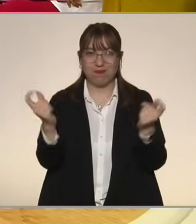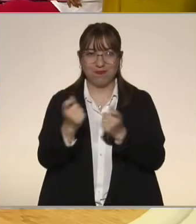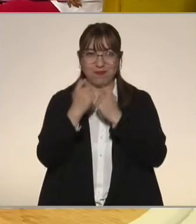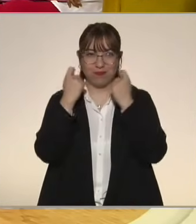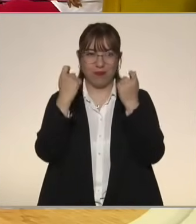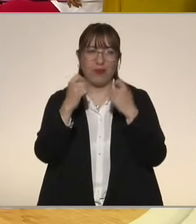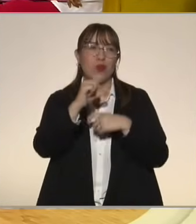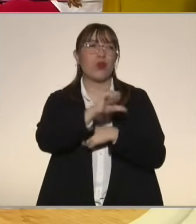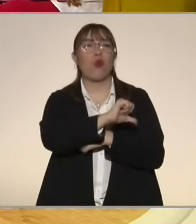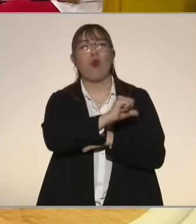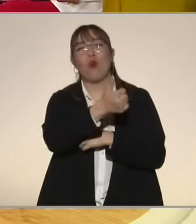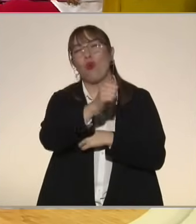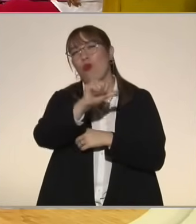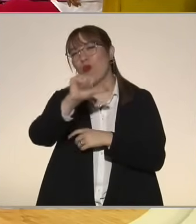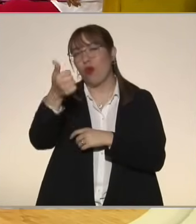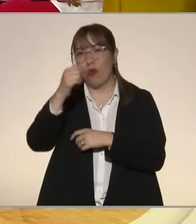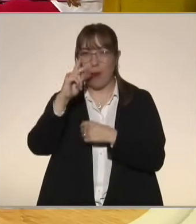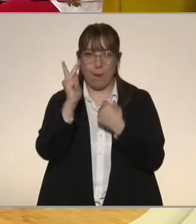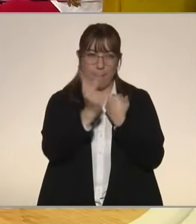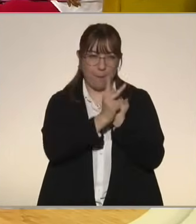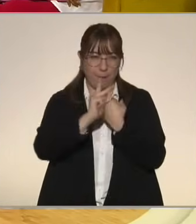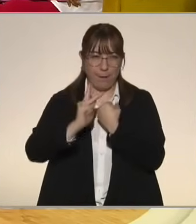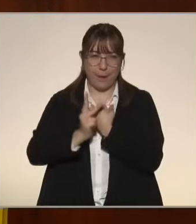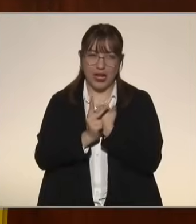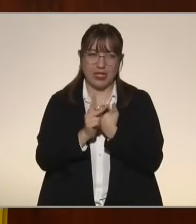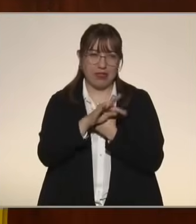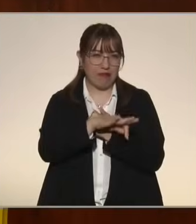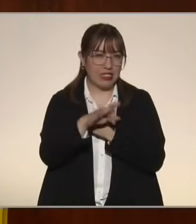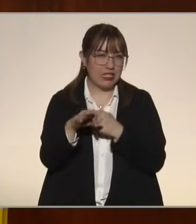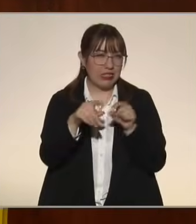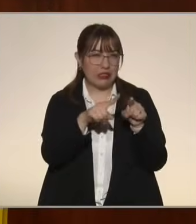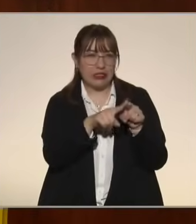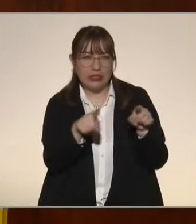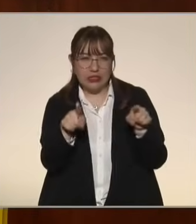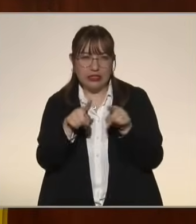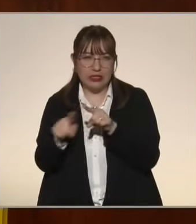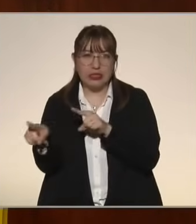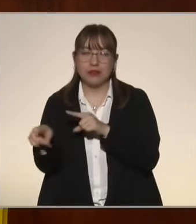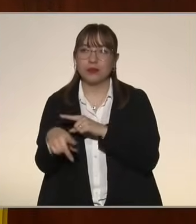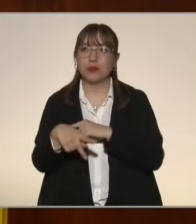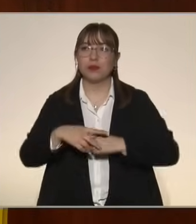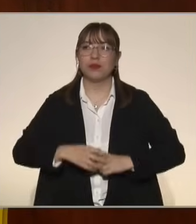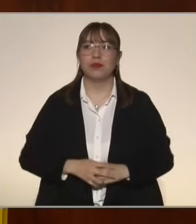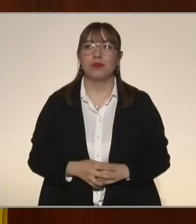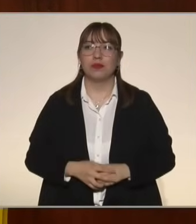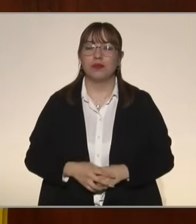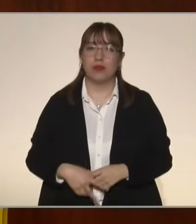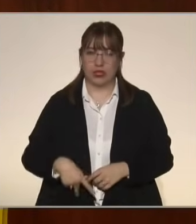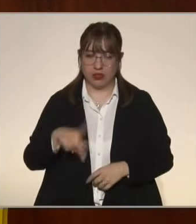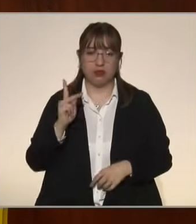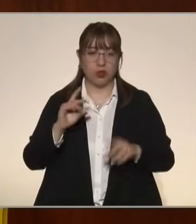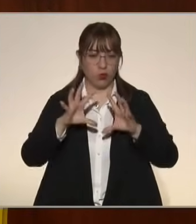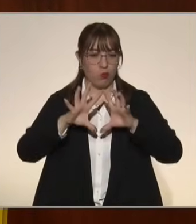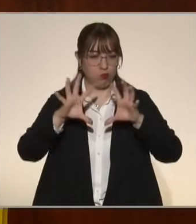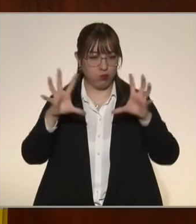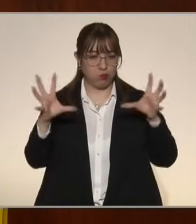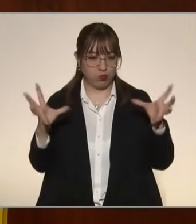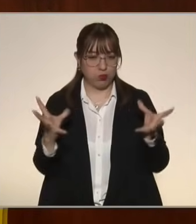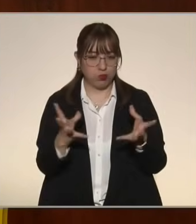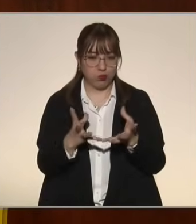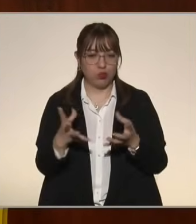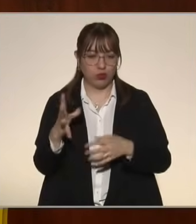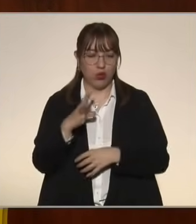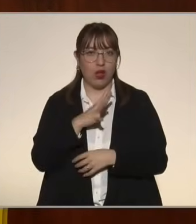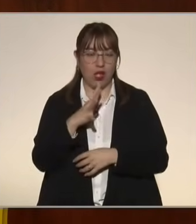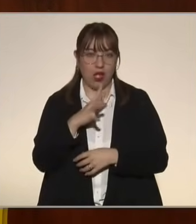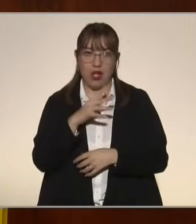que tienen diferentes momentos de fin de año que nosotros, pero casi todo, o sea, el mundo entero nos regimos por este calendario, ¿no?